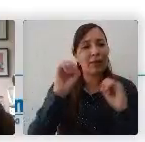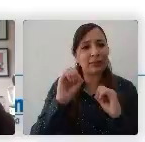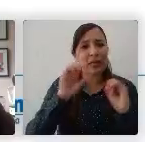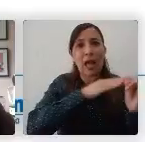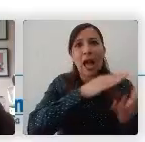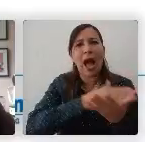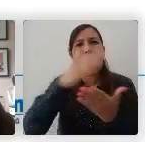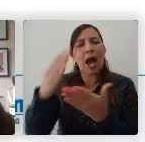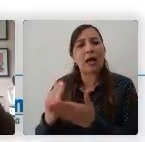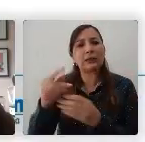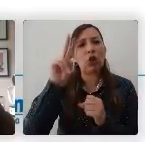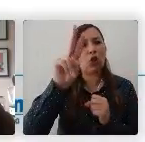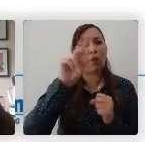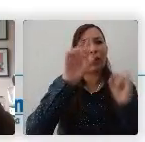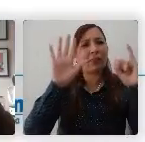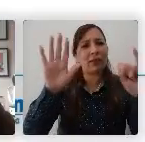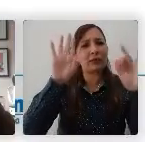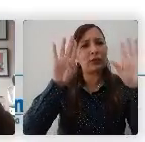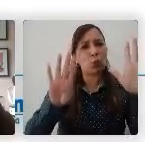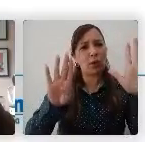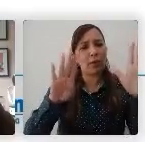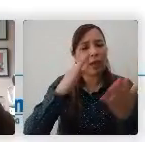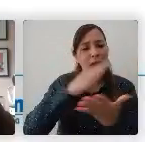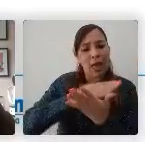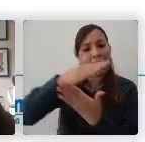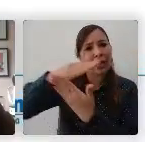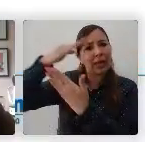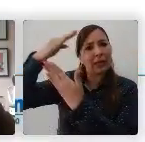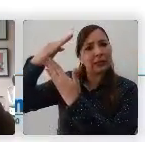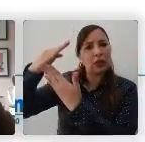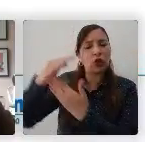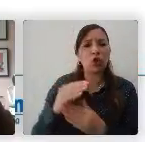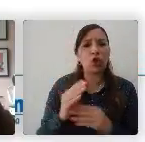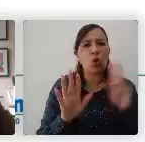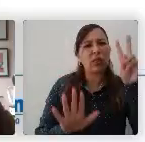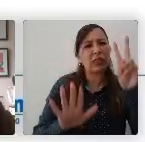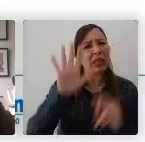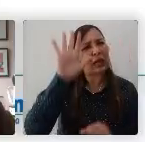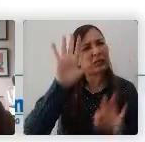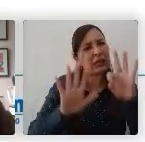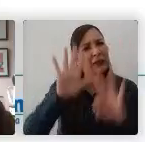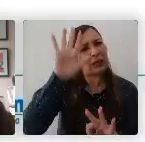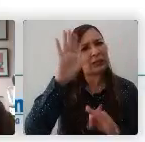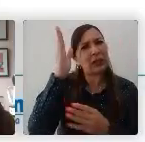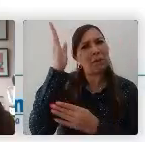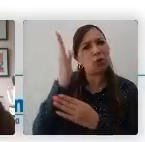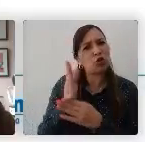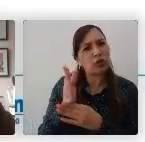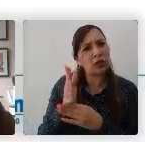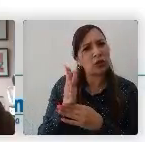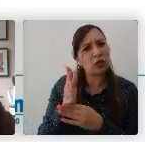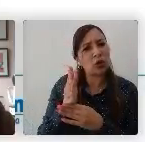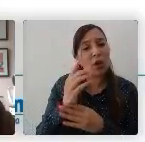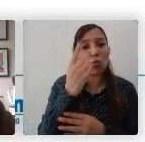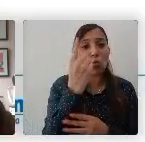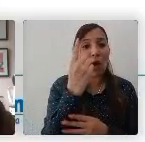hay un crecimiento sostenido que aproximadamente desde el 13% anual es un crecimiento muy interesante de dos